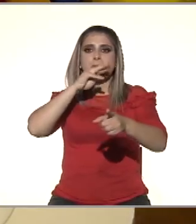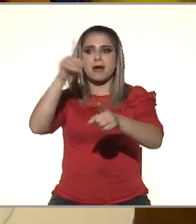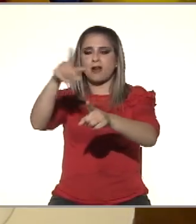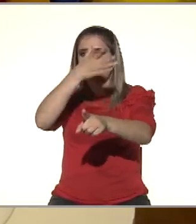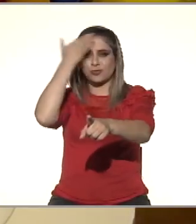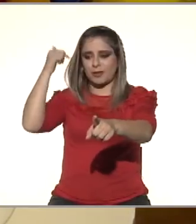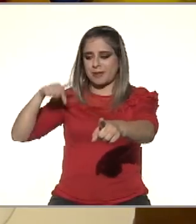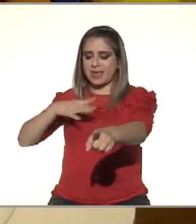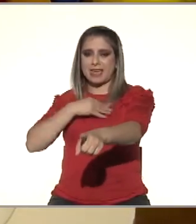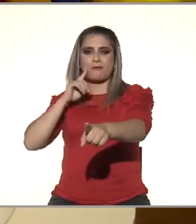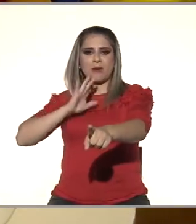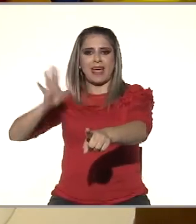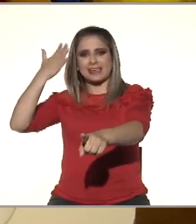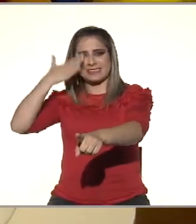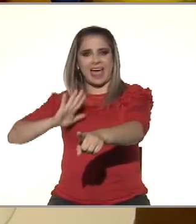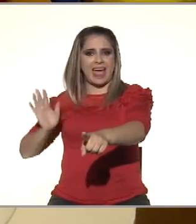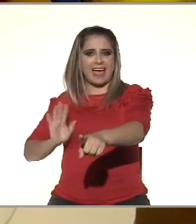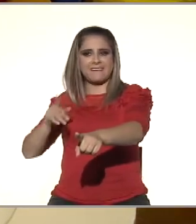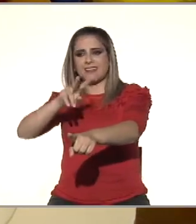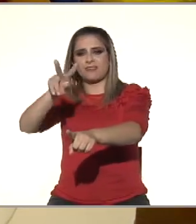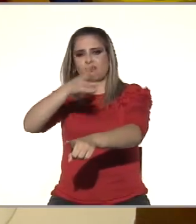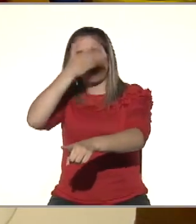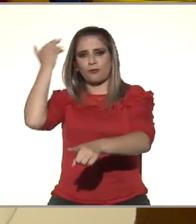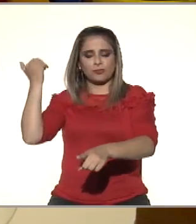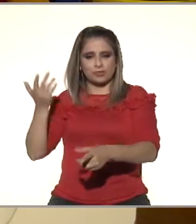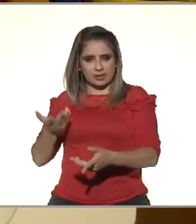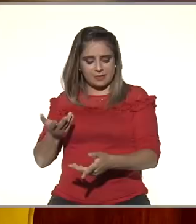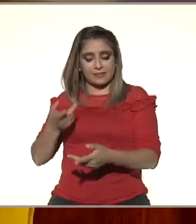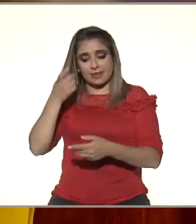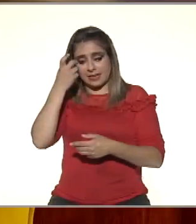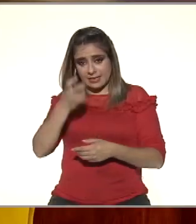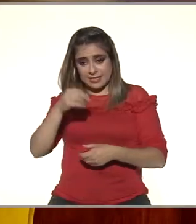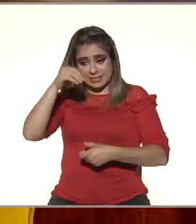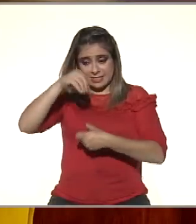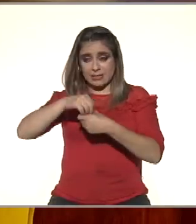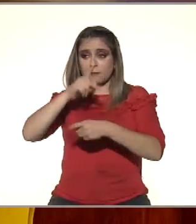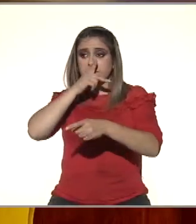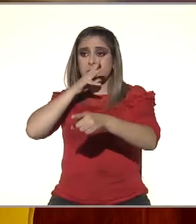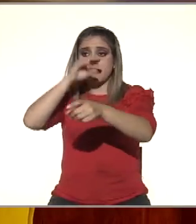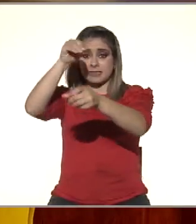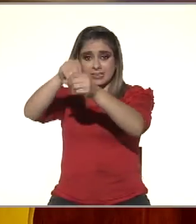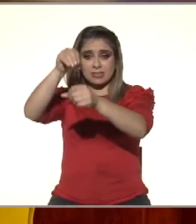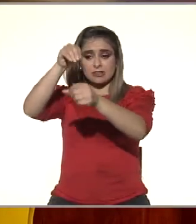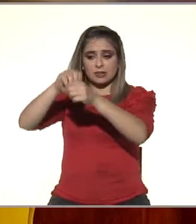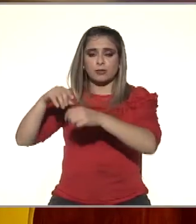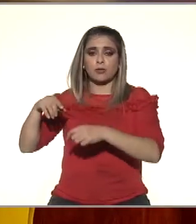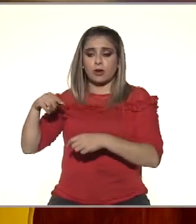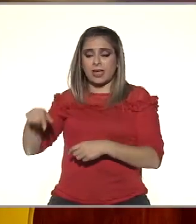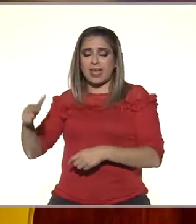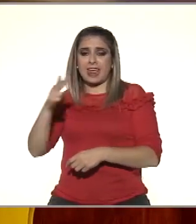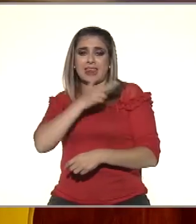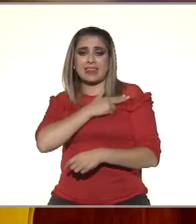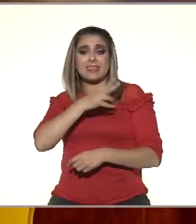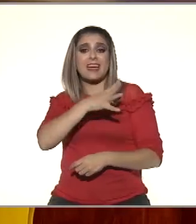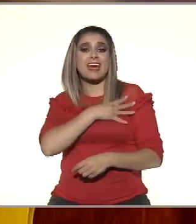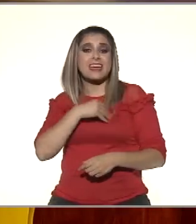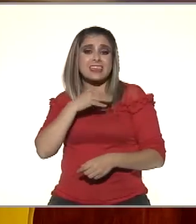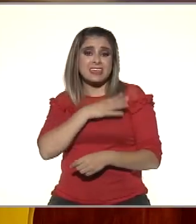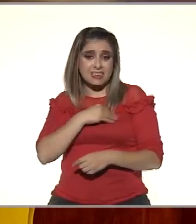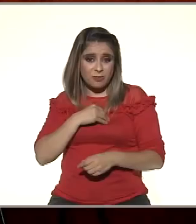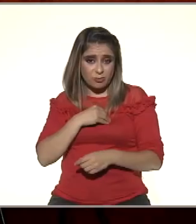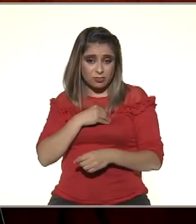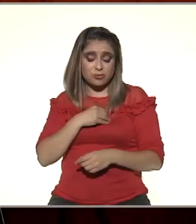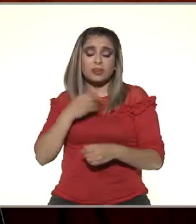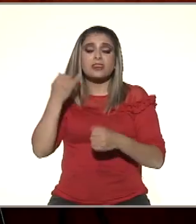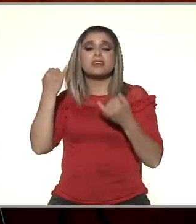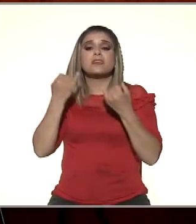sabe. Y entonces, si ya hemos hablado cómo los secretos de los padres generan daño en los hijos, imagínate este